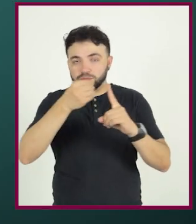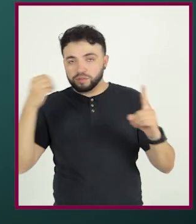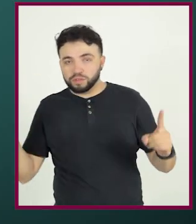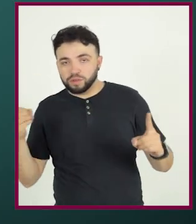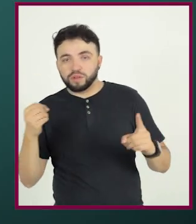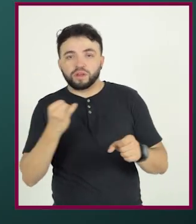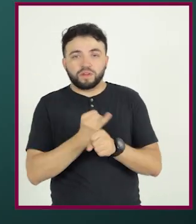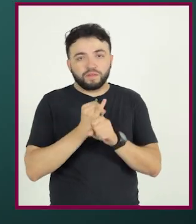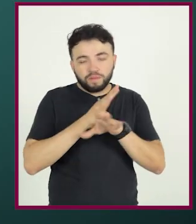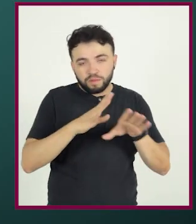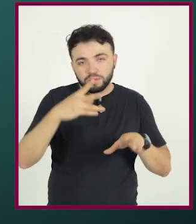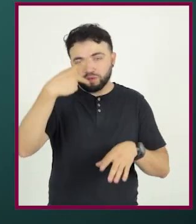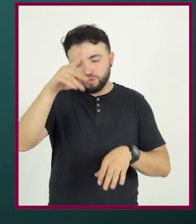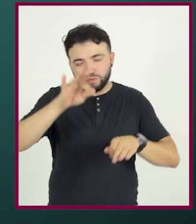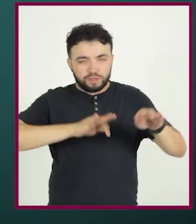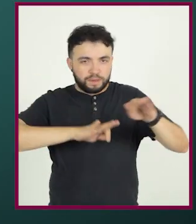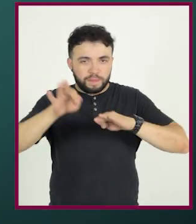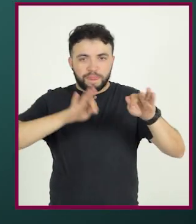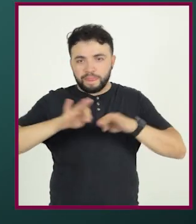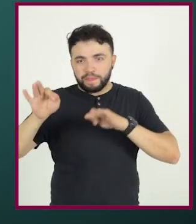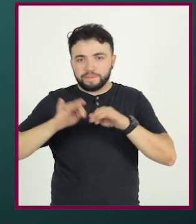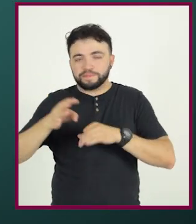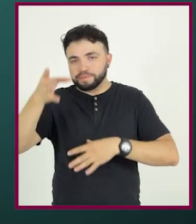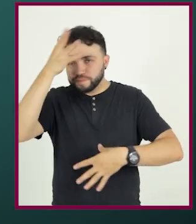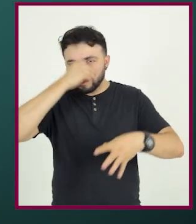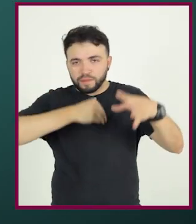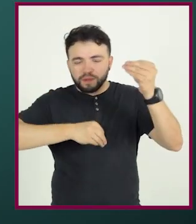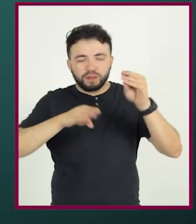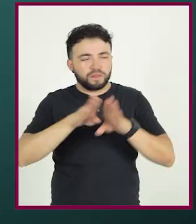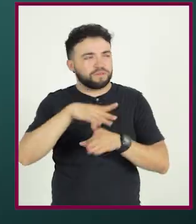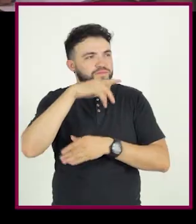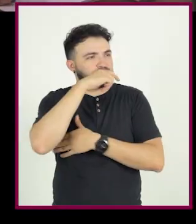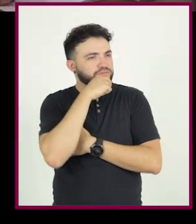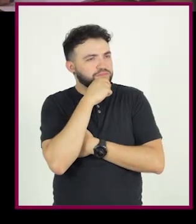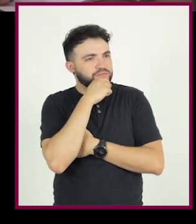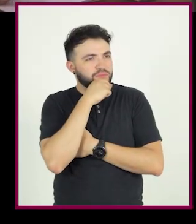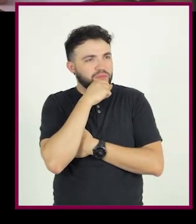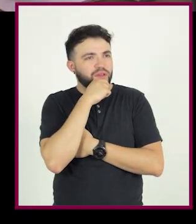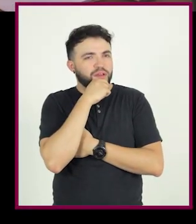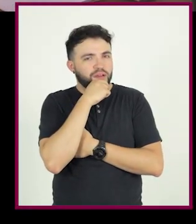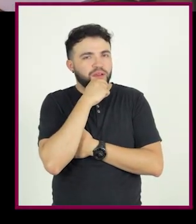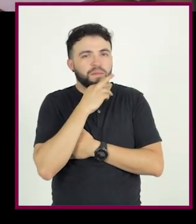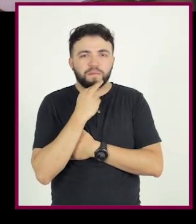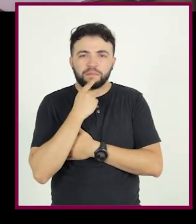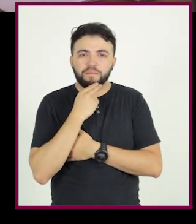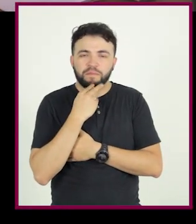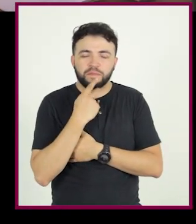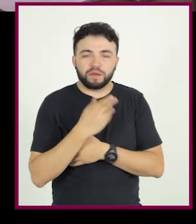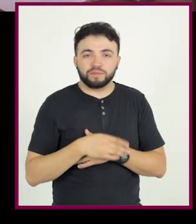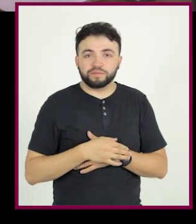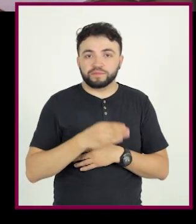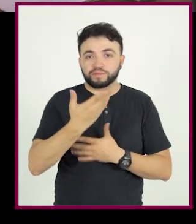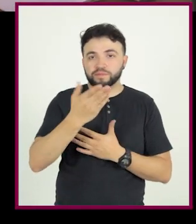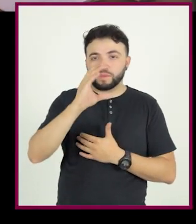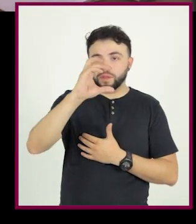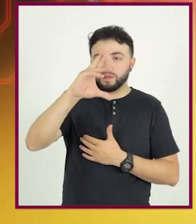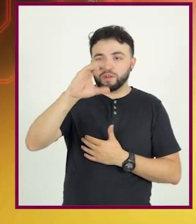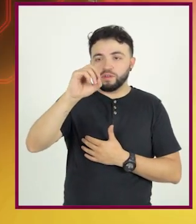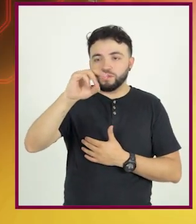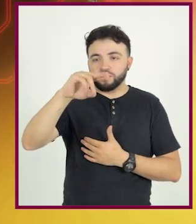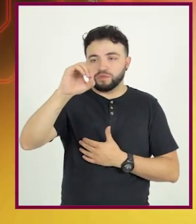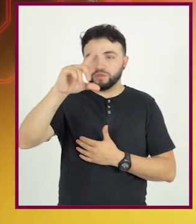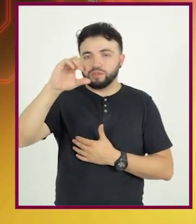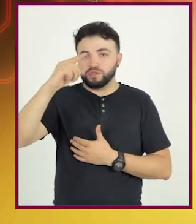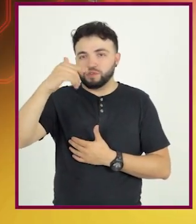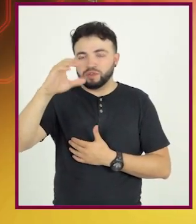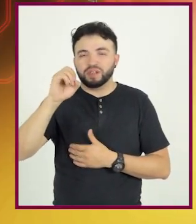referentes que los ayudan en la organización de la información de sus trabajos y aprenden a asimilarla de mejor manera.